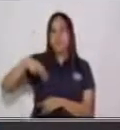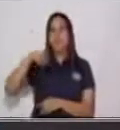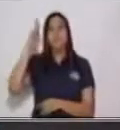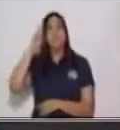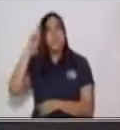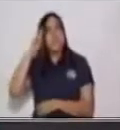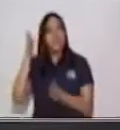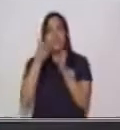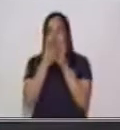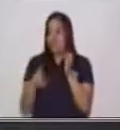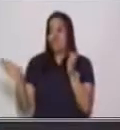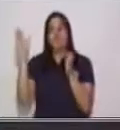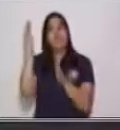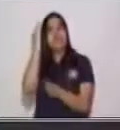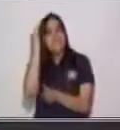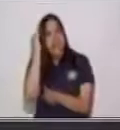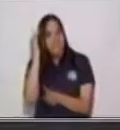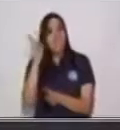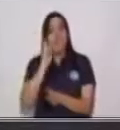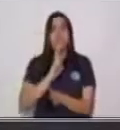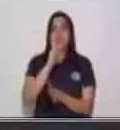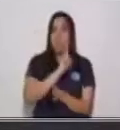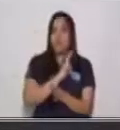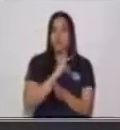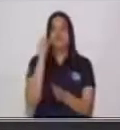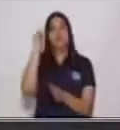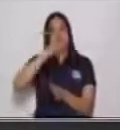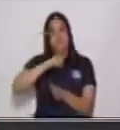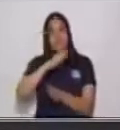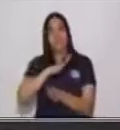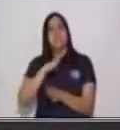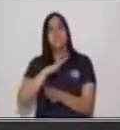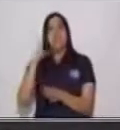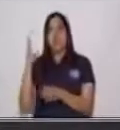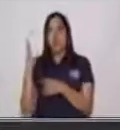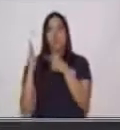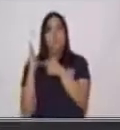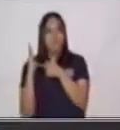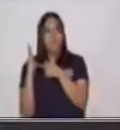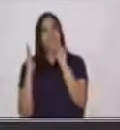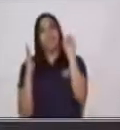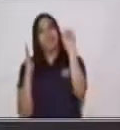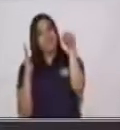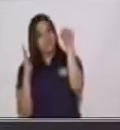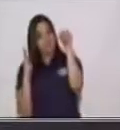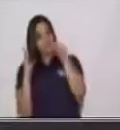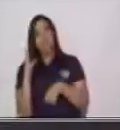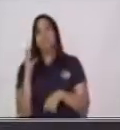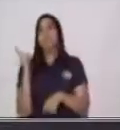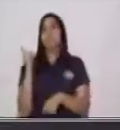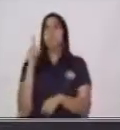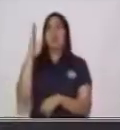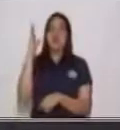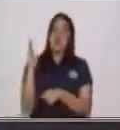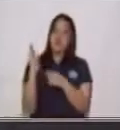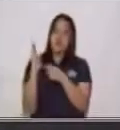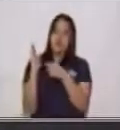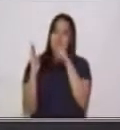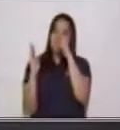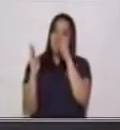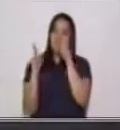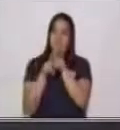verbos saber, beber, caber, etcétera, deben de ir con B. Por lo tanto, también va una B en esta